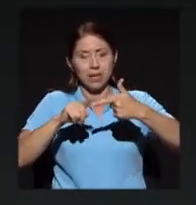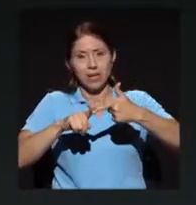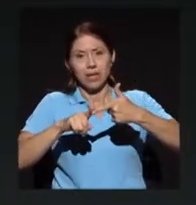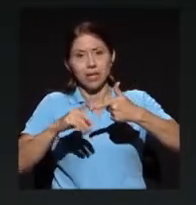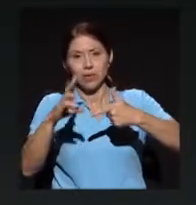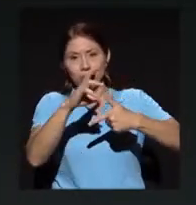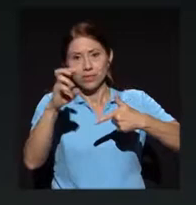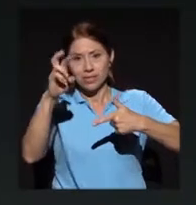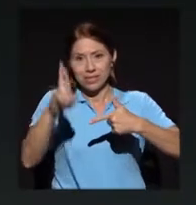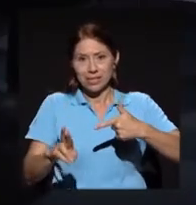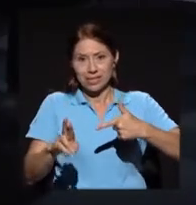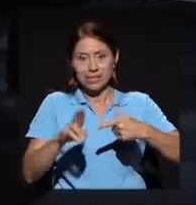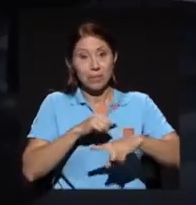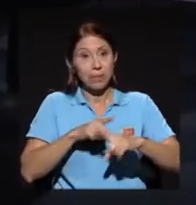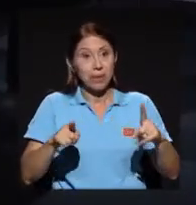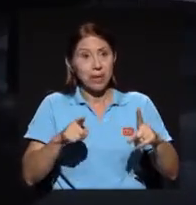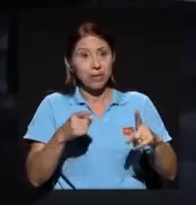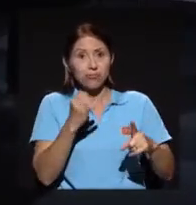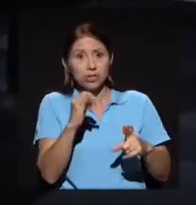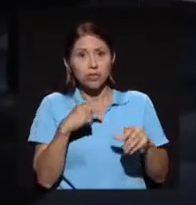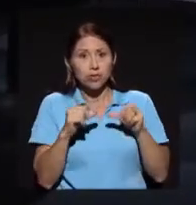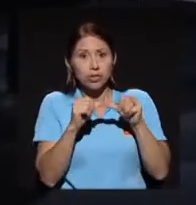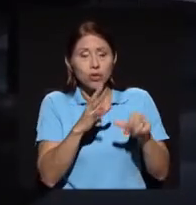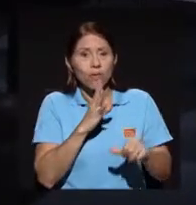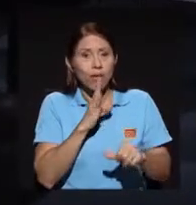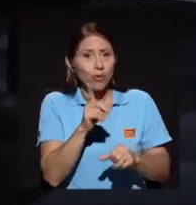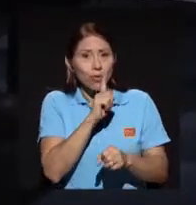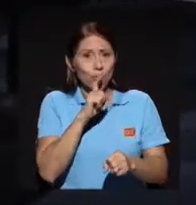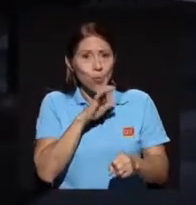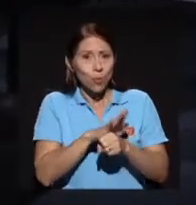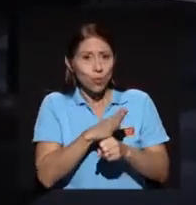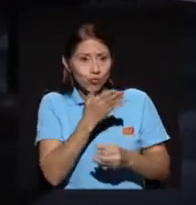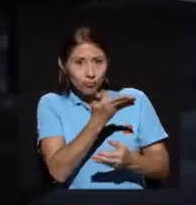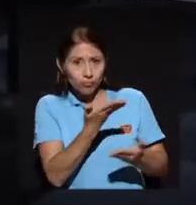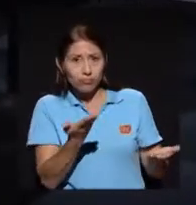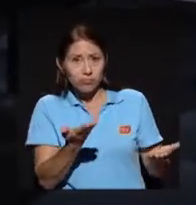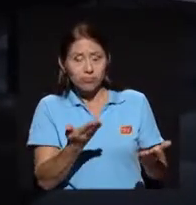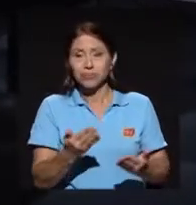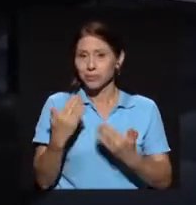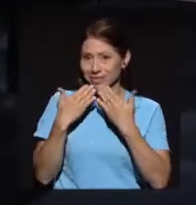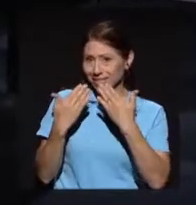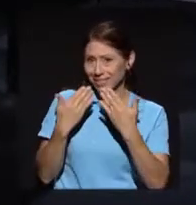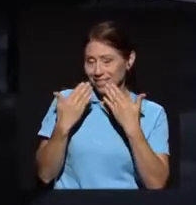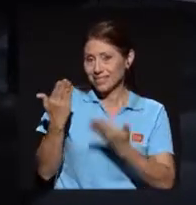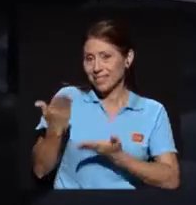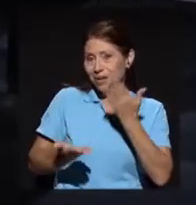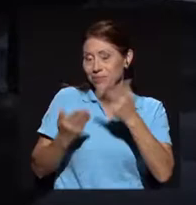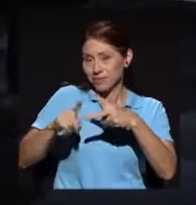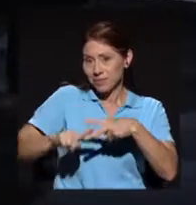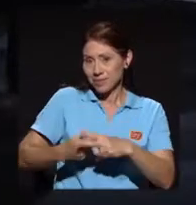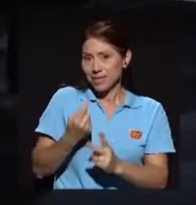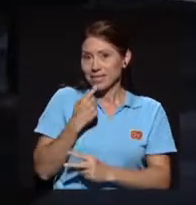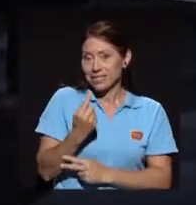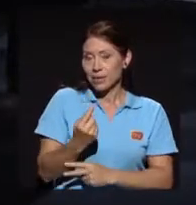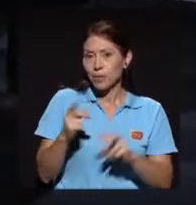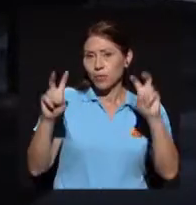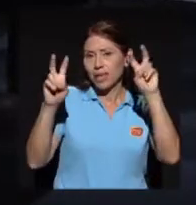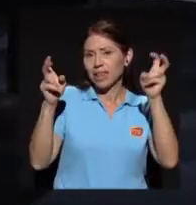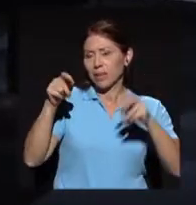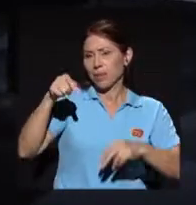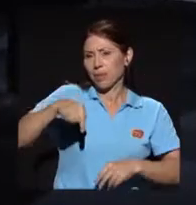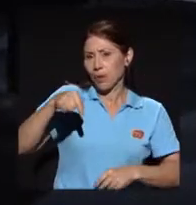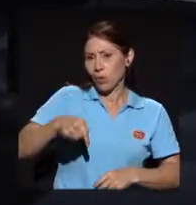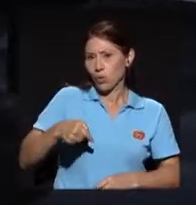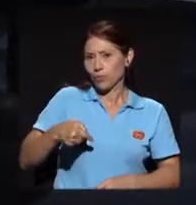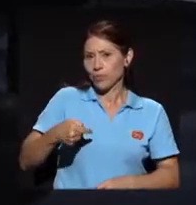en cumplo por favor don roberto si quieres empezar muchas gracias.juan rafael tal vez empezar diciendo que el tema que nos ocupa hoy a